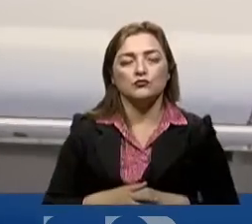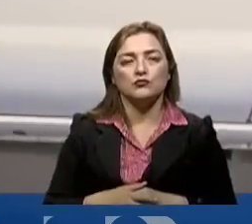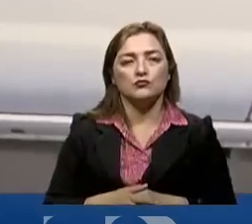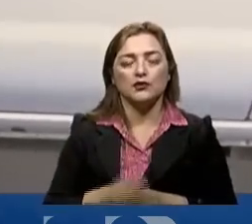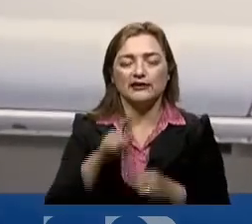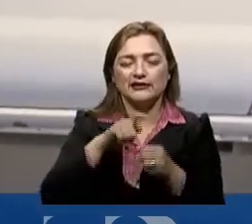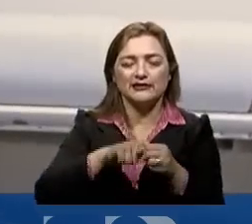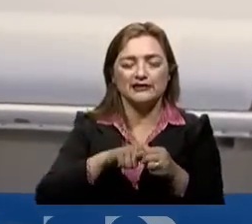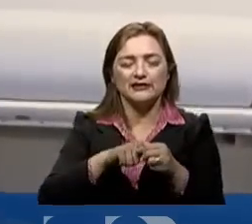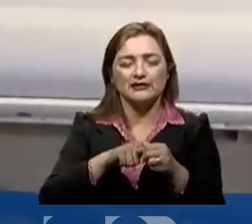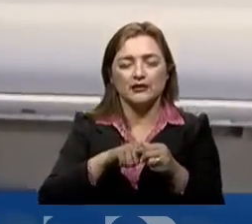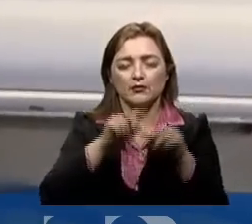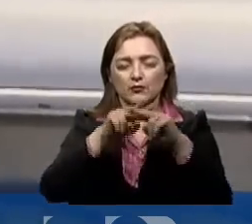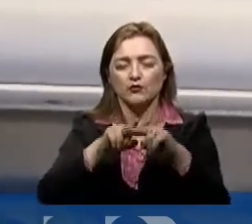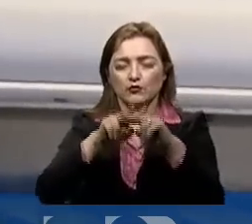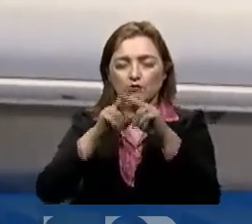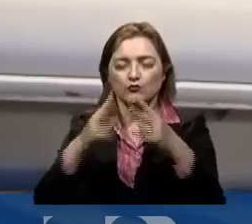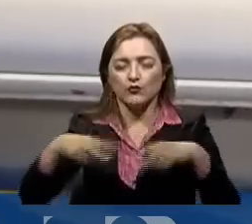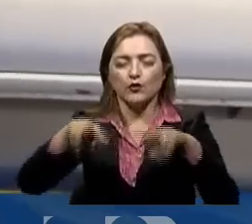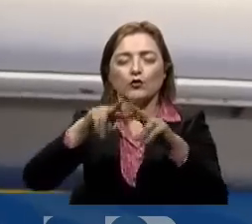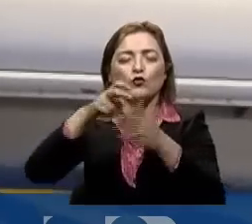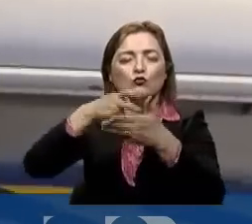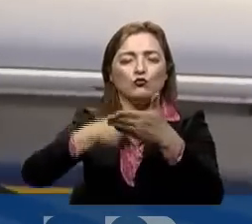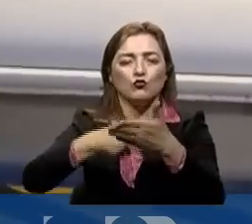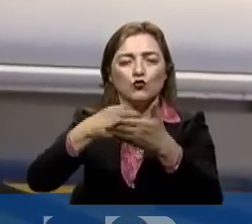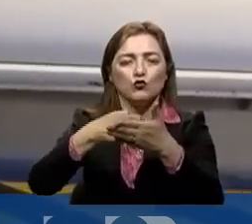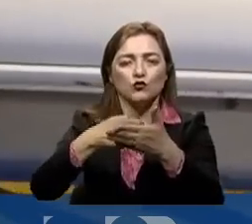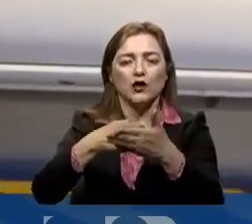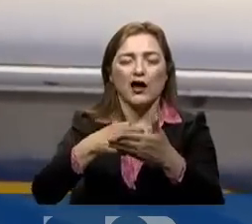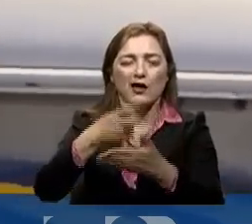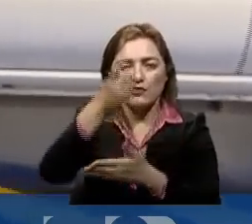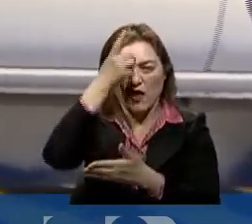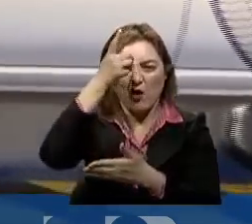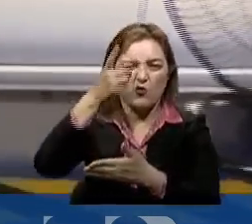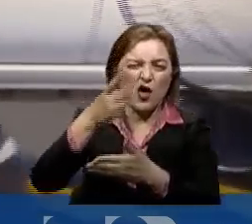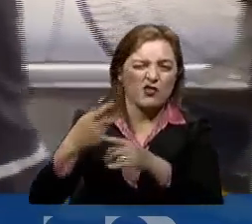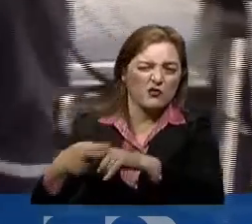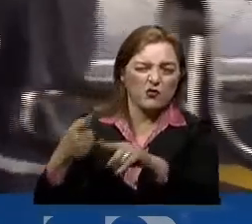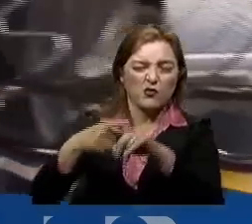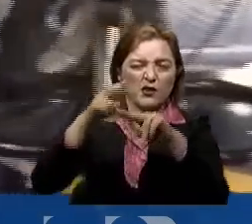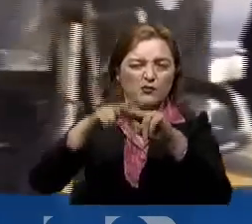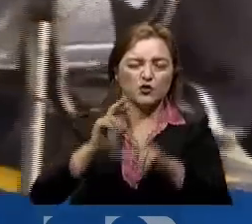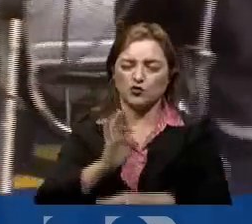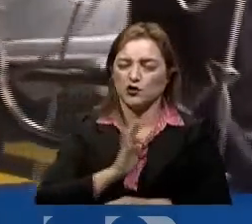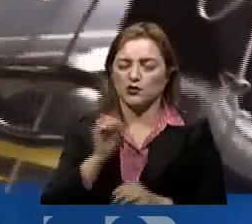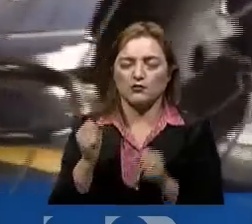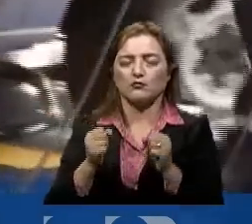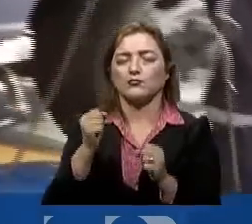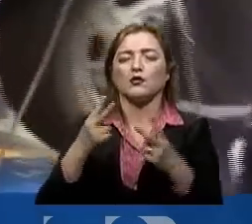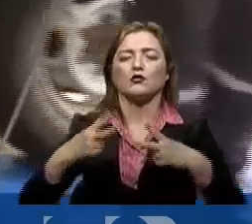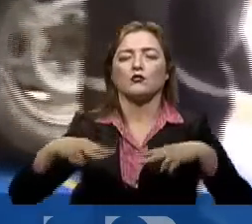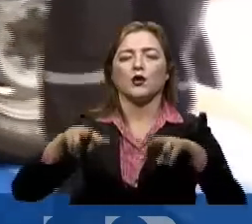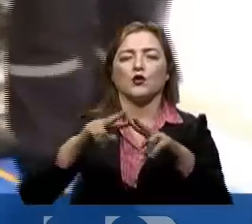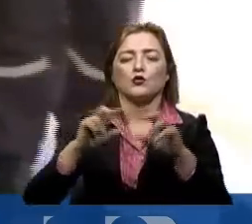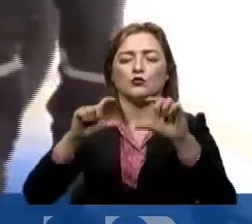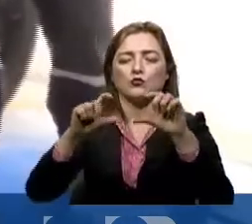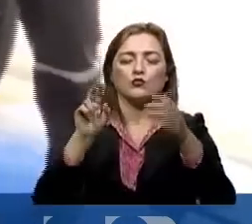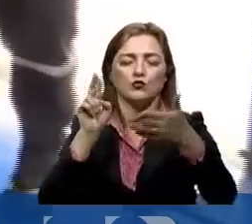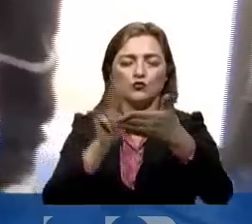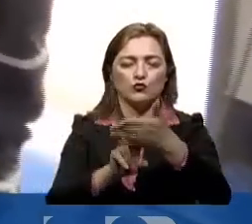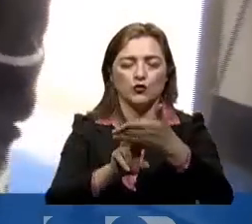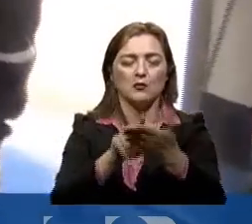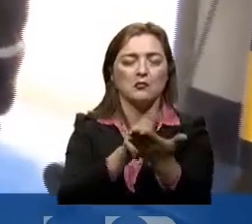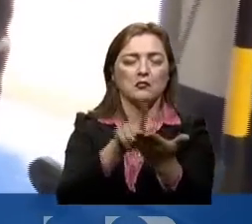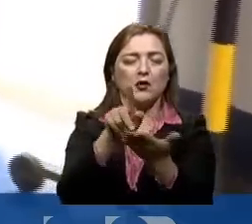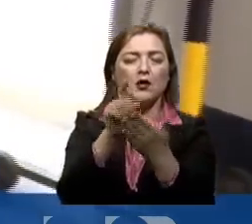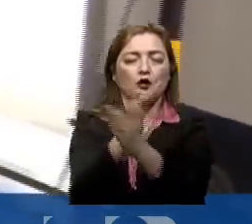verificado los valores de multas, infracciones, si lo tuviera, el valor de la revisión técnica vehicular y el valor del adhesivo. Eso debe cancelar